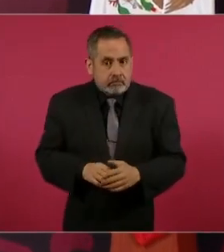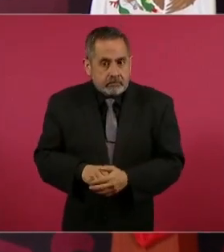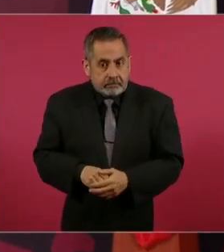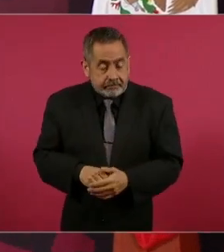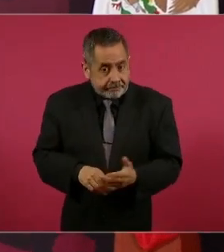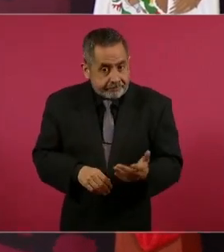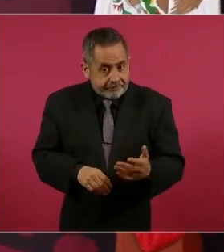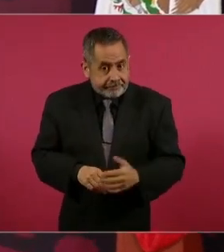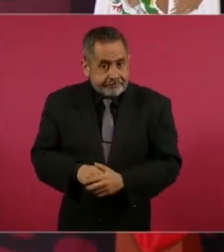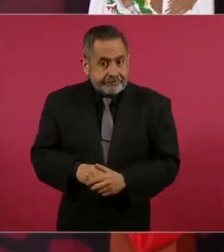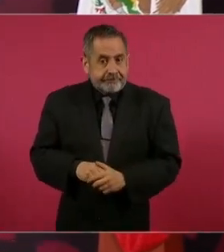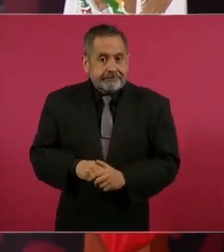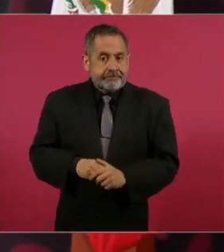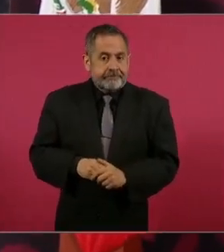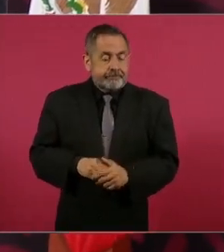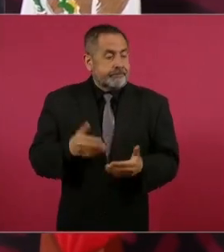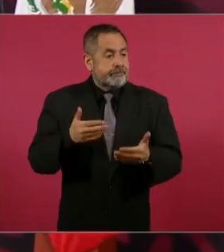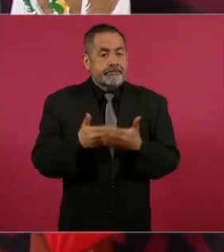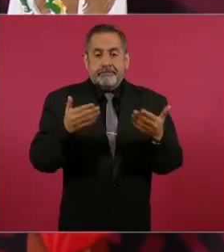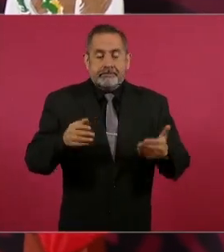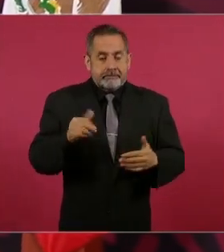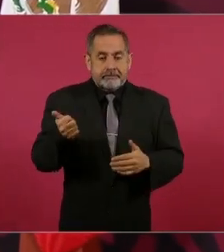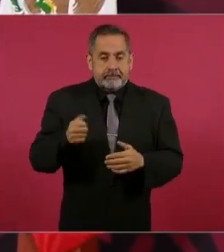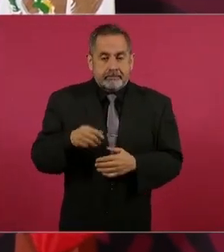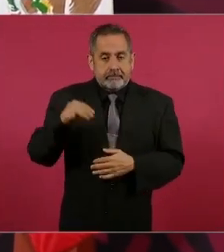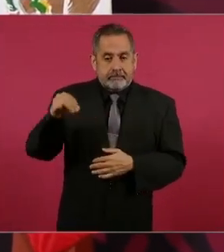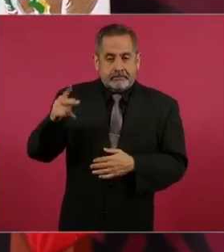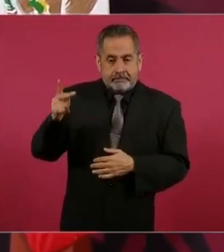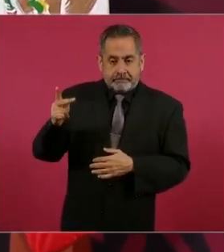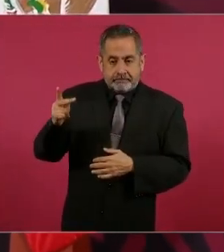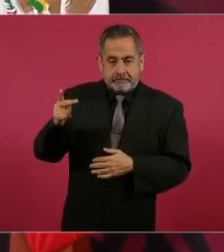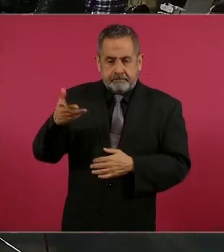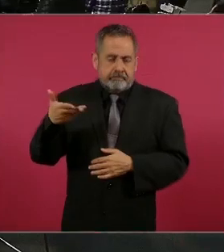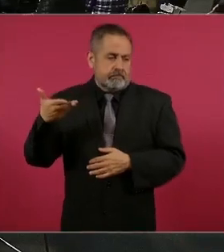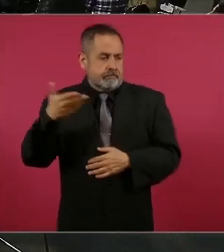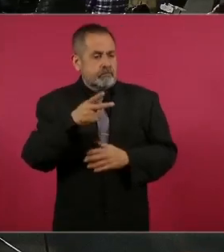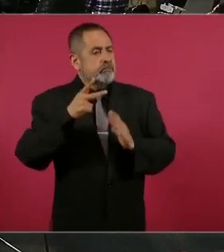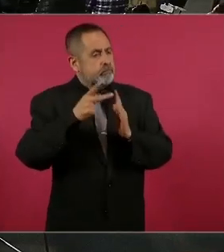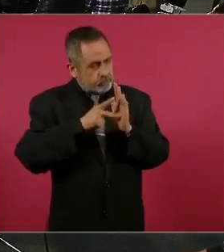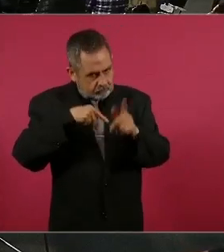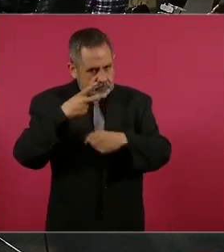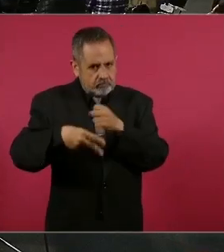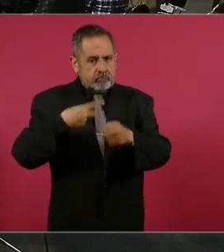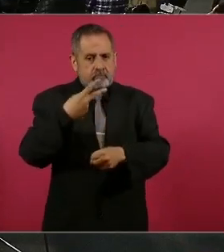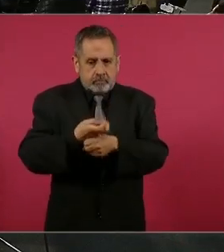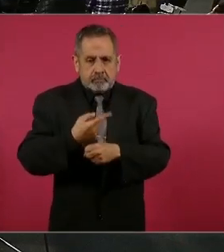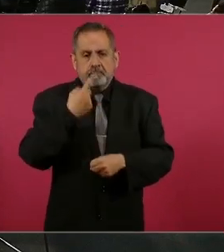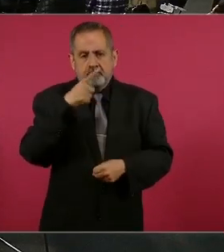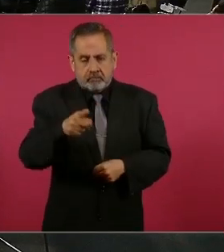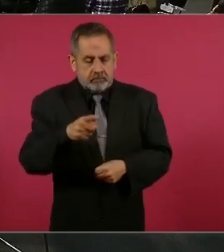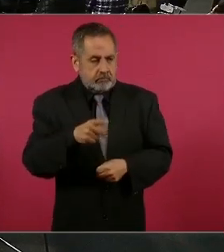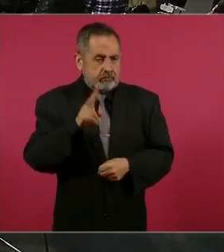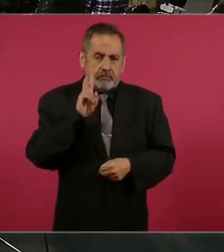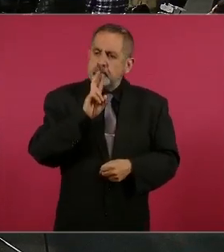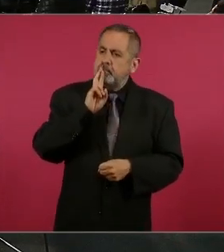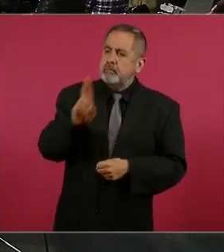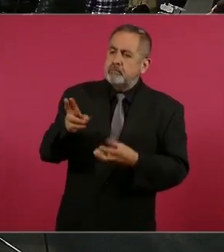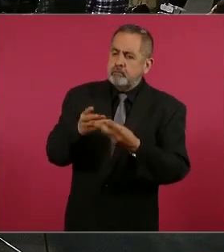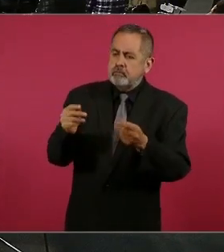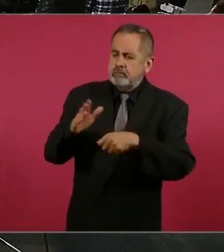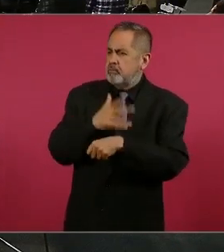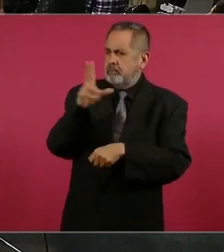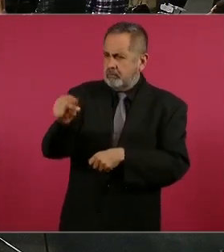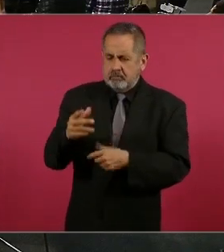Entonces, ahora el Ministerio Público apeló y tienen que resolver,